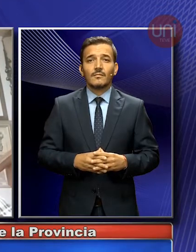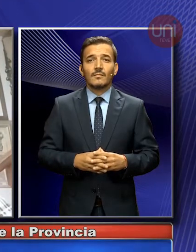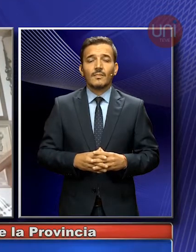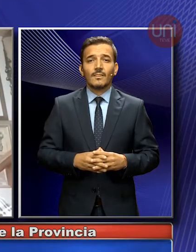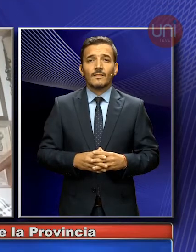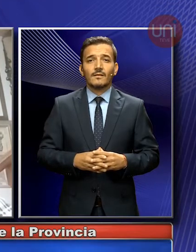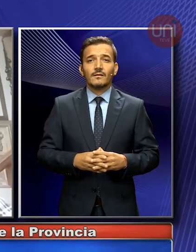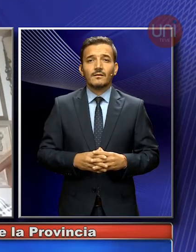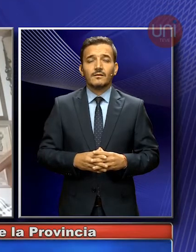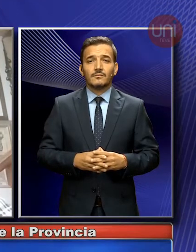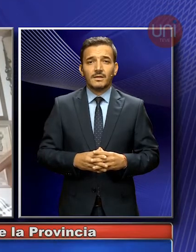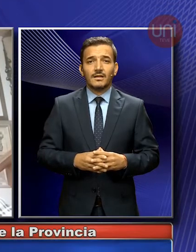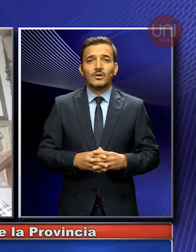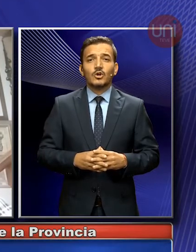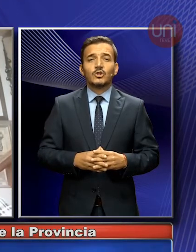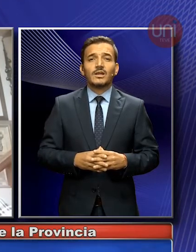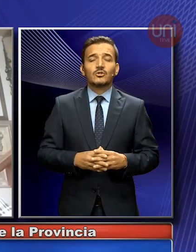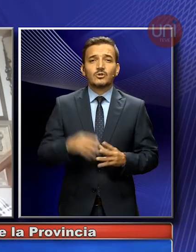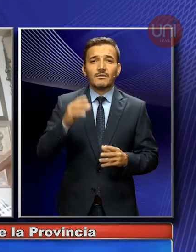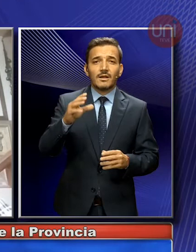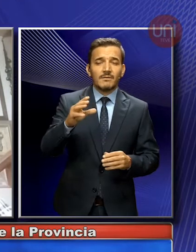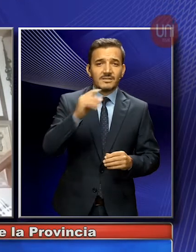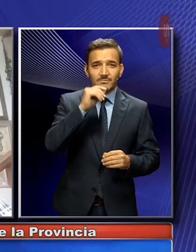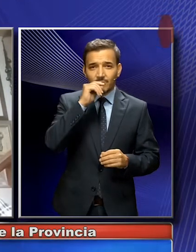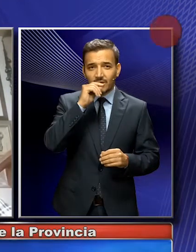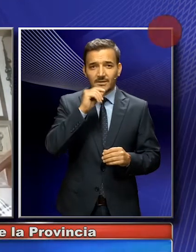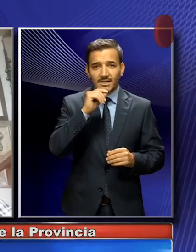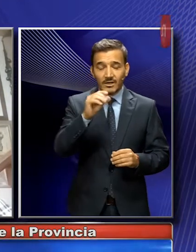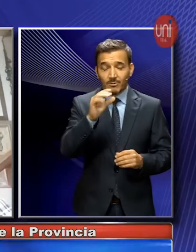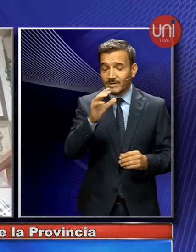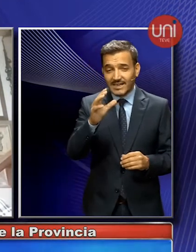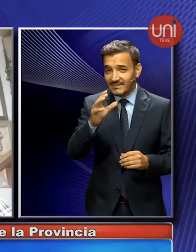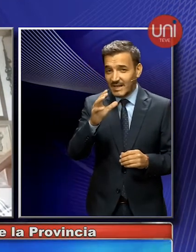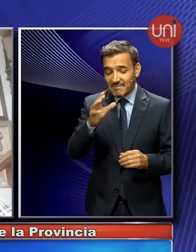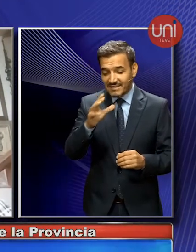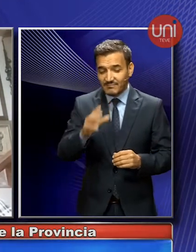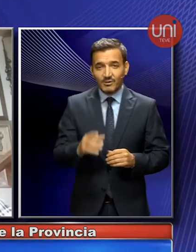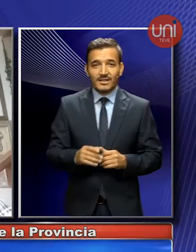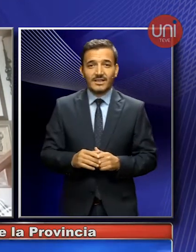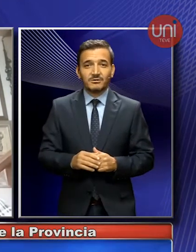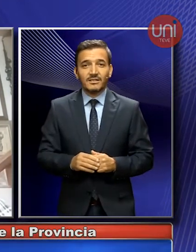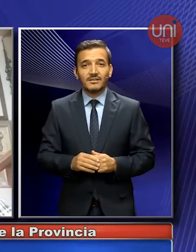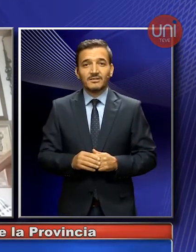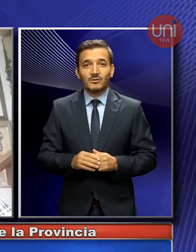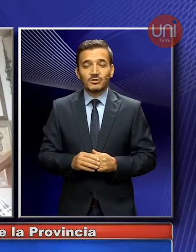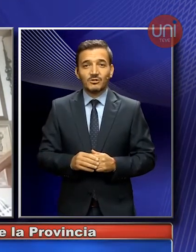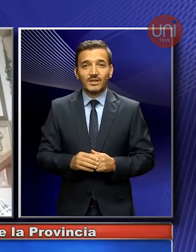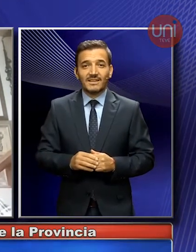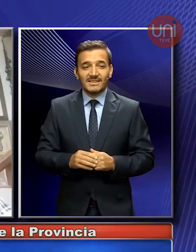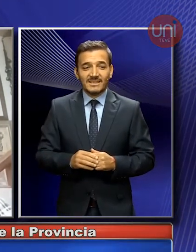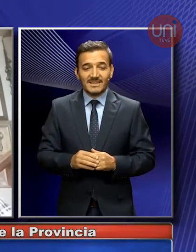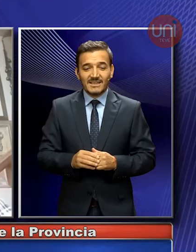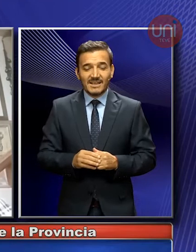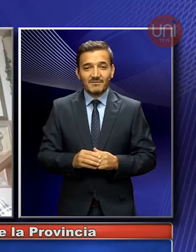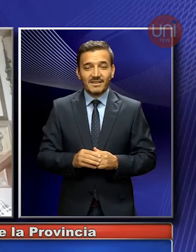formato remoto. Bien. Lo otro que le consultaba al principio, porque la quiero aprovechar al máximo a usted, como sin duda